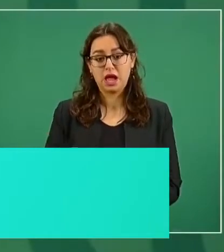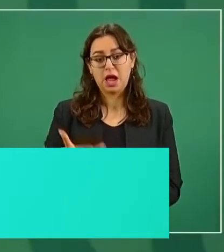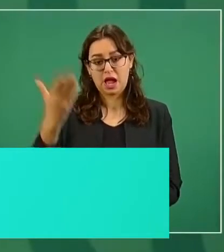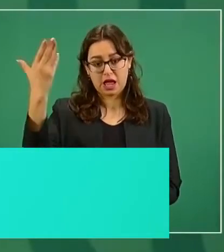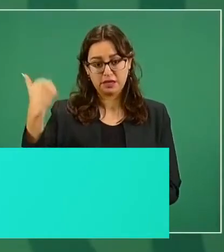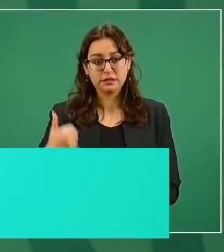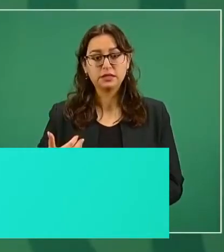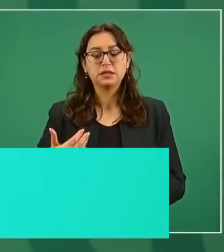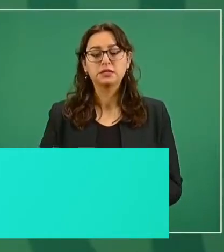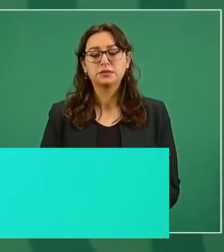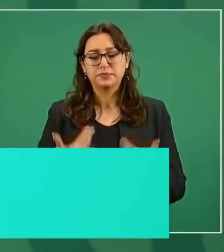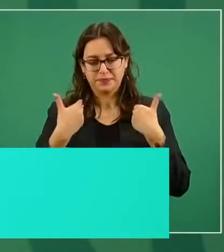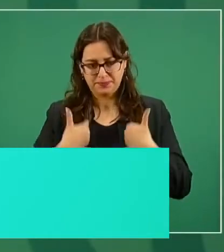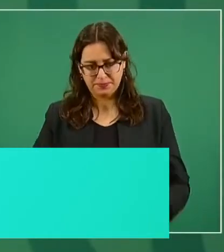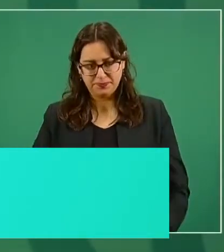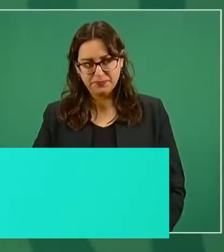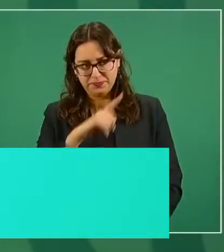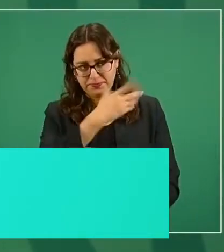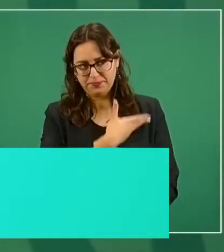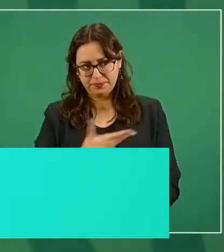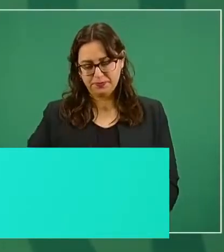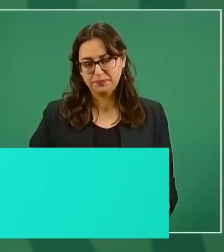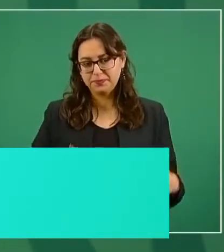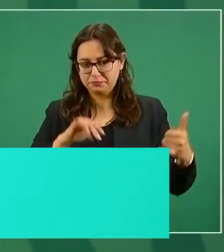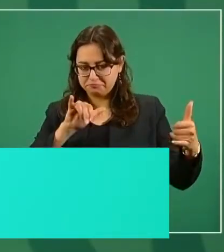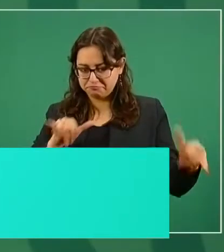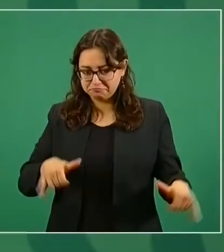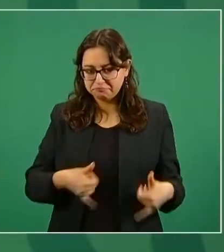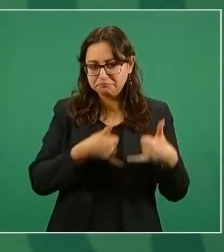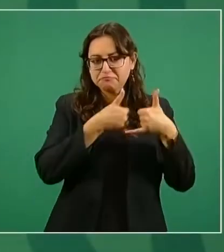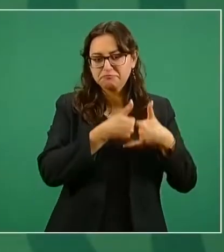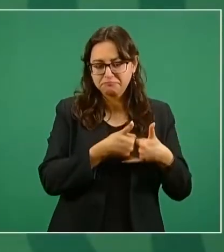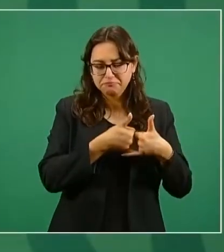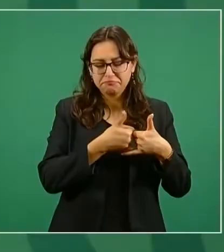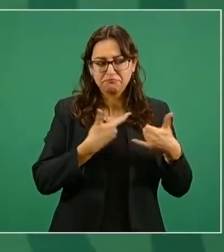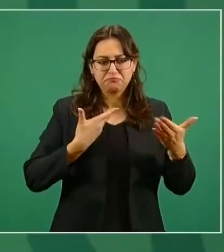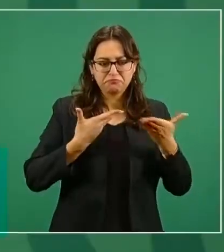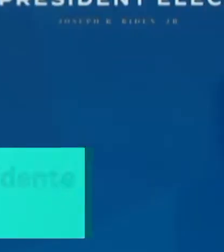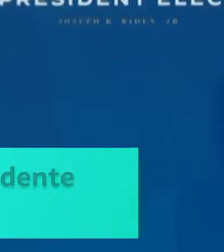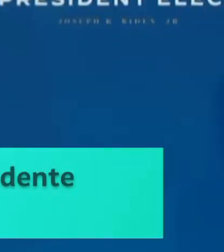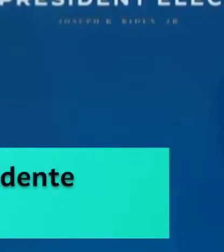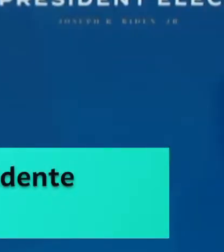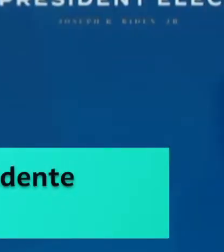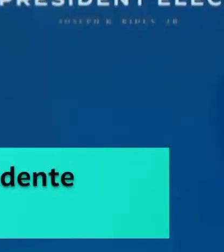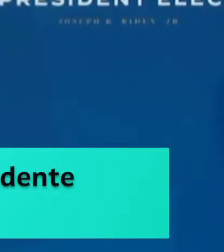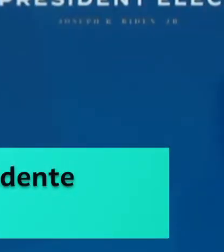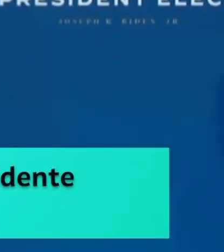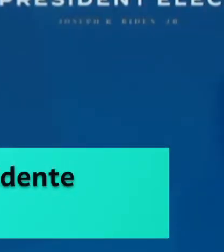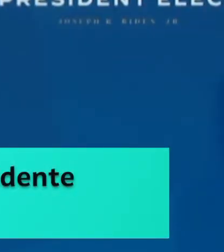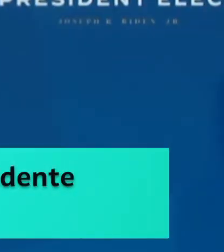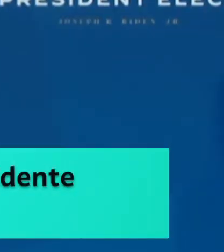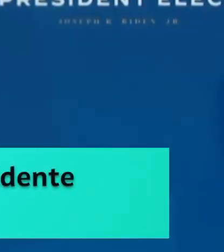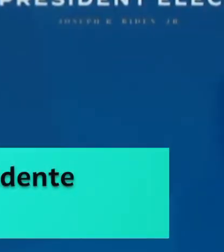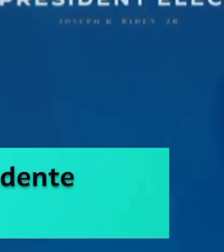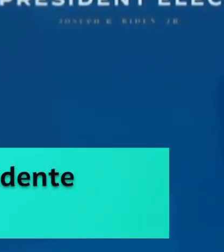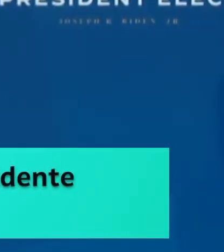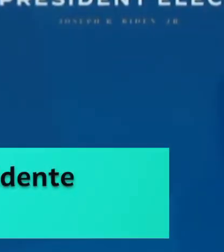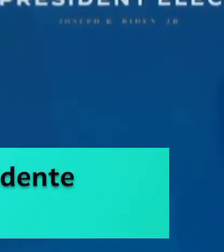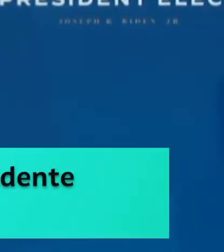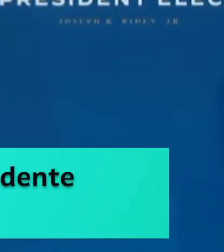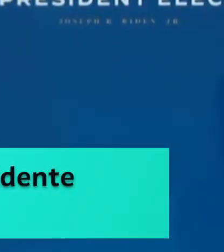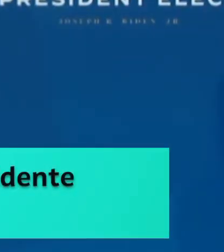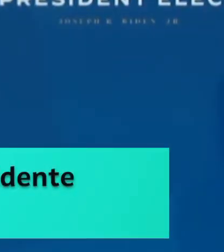de byd en se acordó empezar a ver algunos asuntos bilaterales